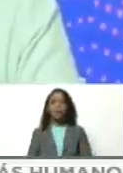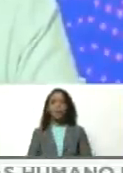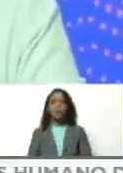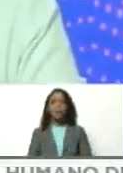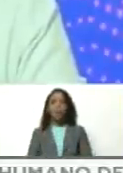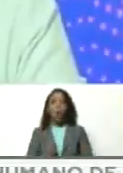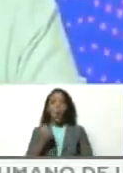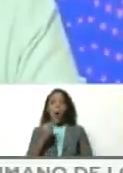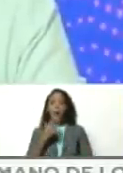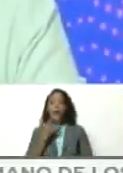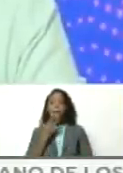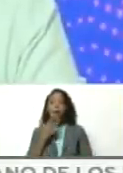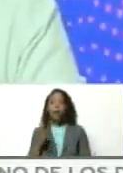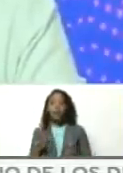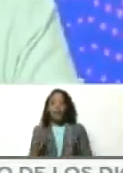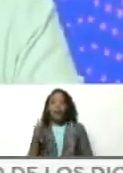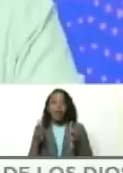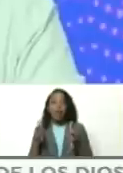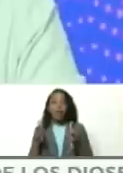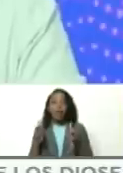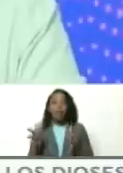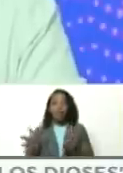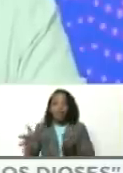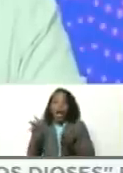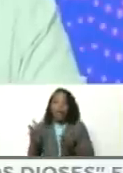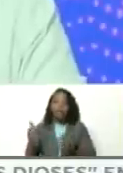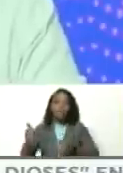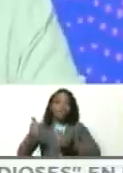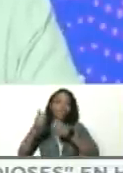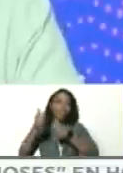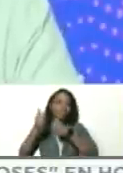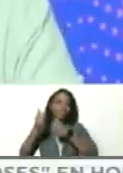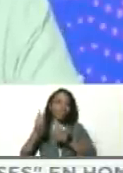Cuando ganamos, ganamos, pues.